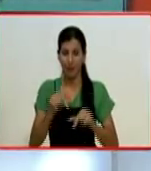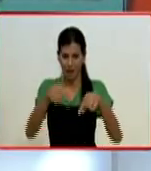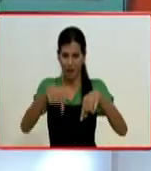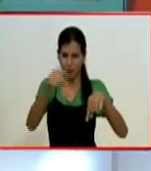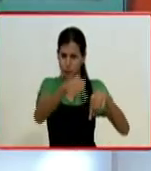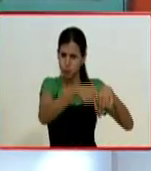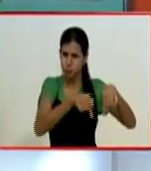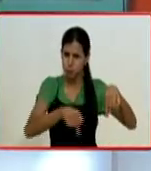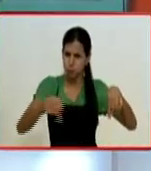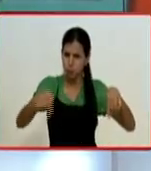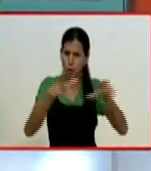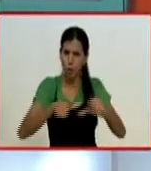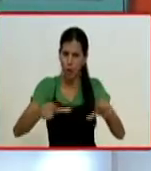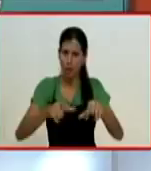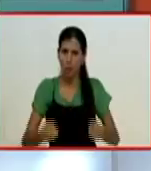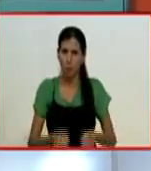violencia